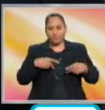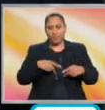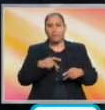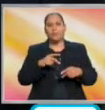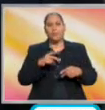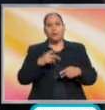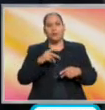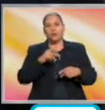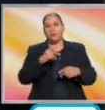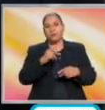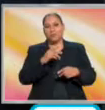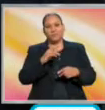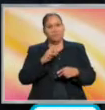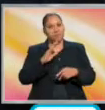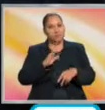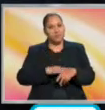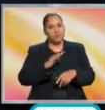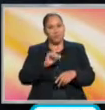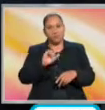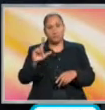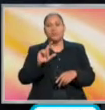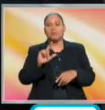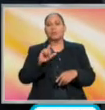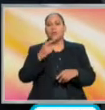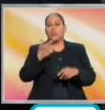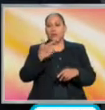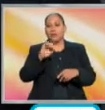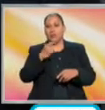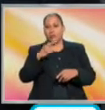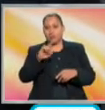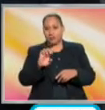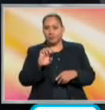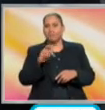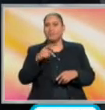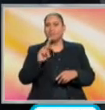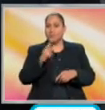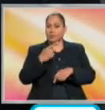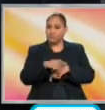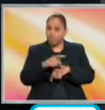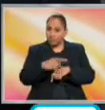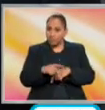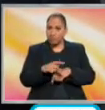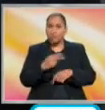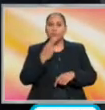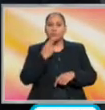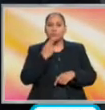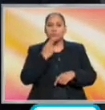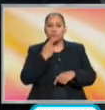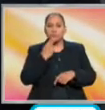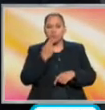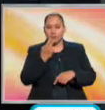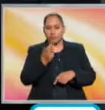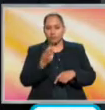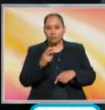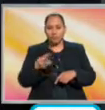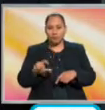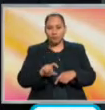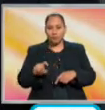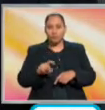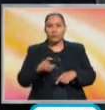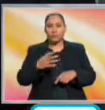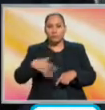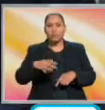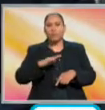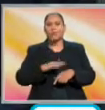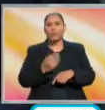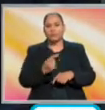rey, es Google. Pero dicen que también por ahí hay algunos peligros en el uso de este navegador. Cuéntenos un poco más por qué.